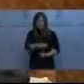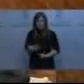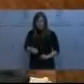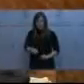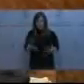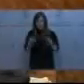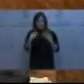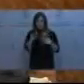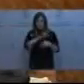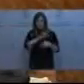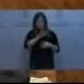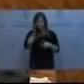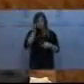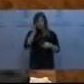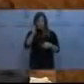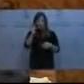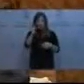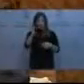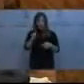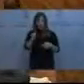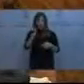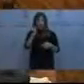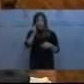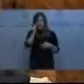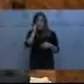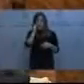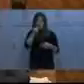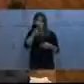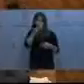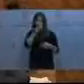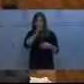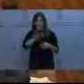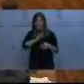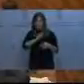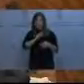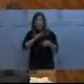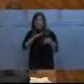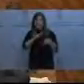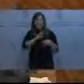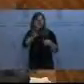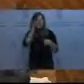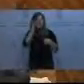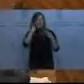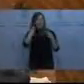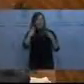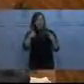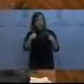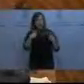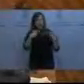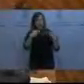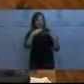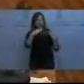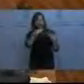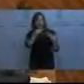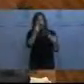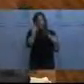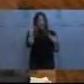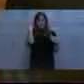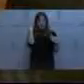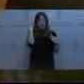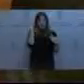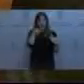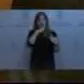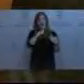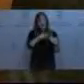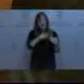Gracias, señora Fernández. Tiene la palabra el señor presidente. Señora diputada, le agradezco que me haga esa pregunta